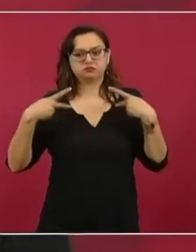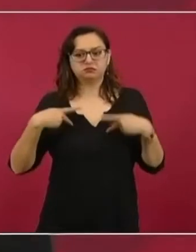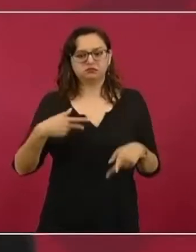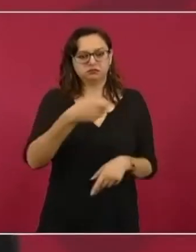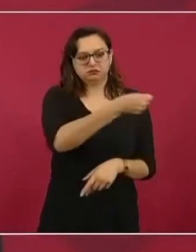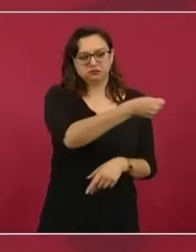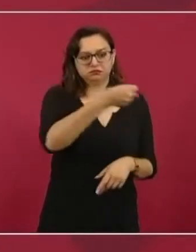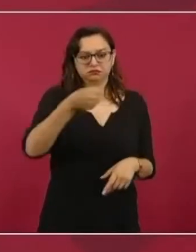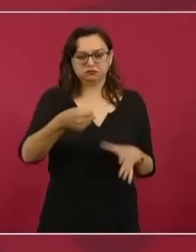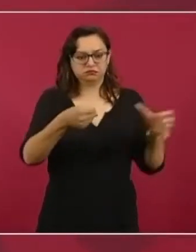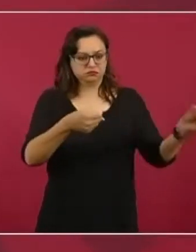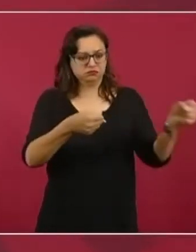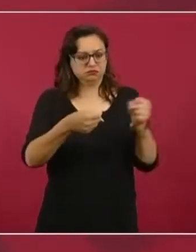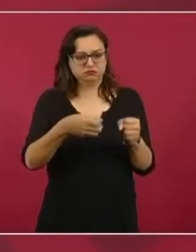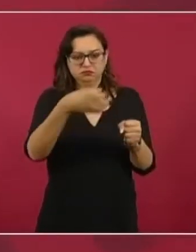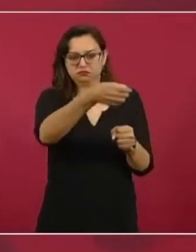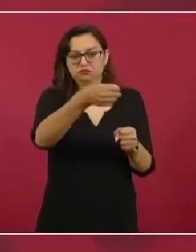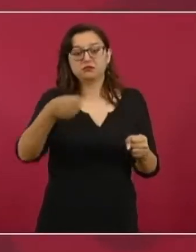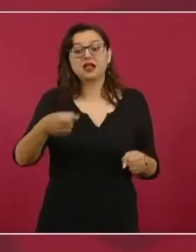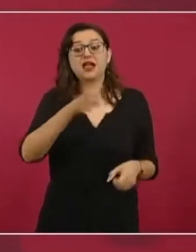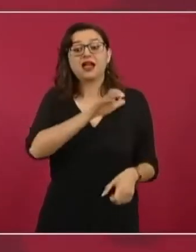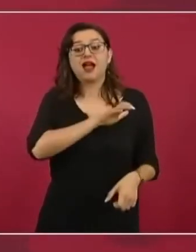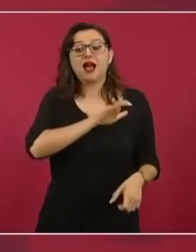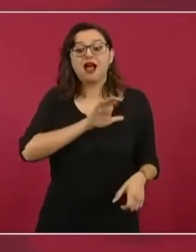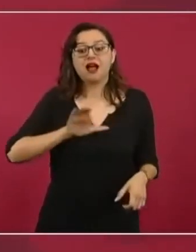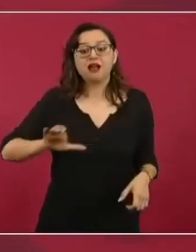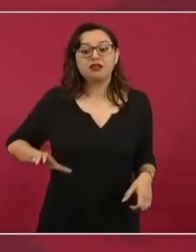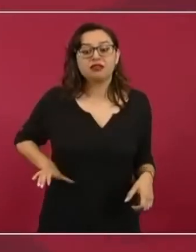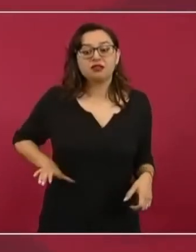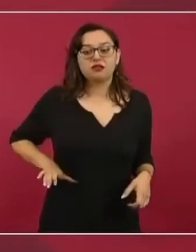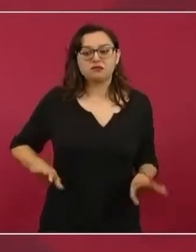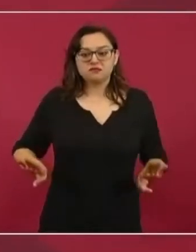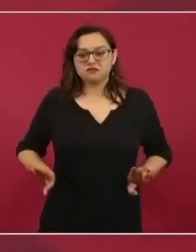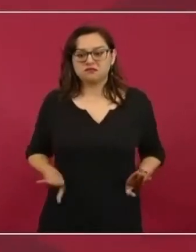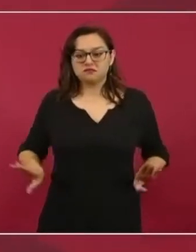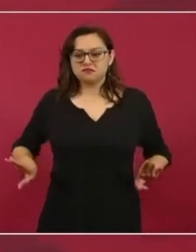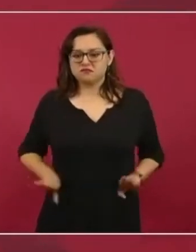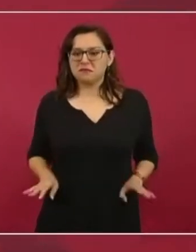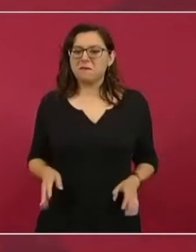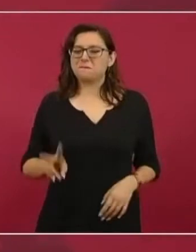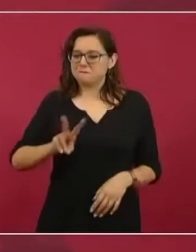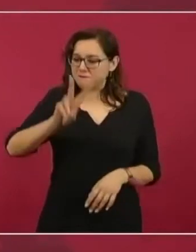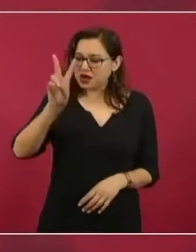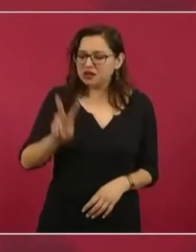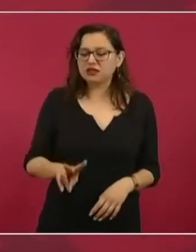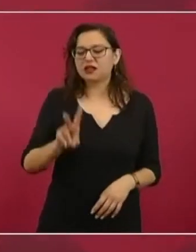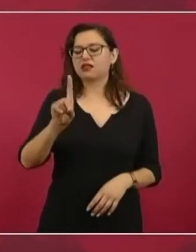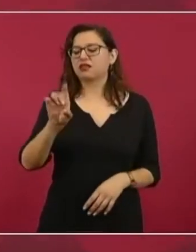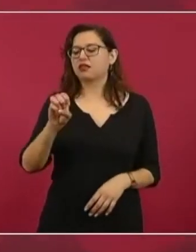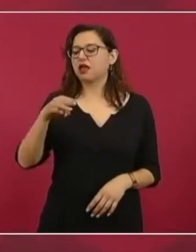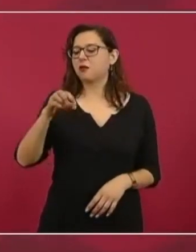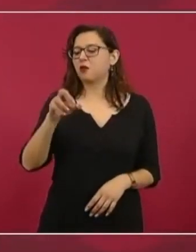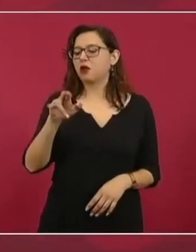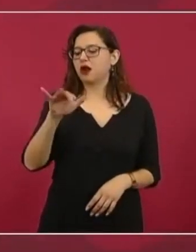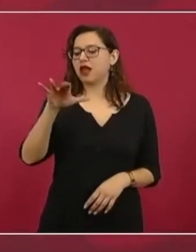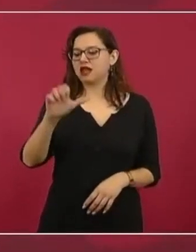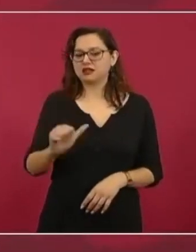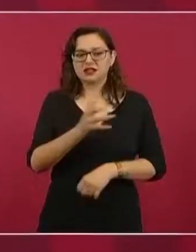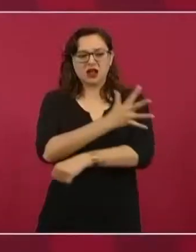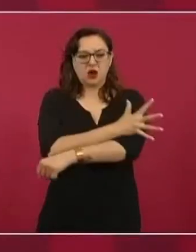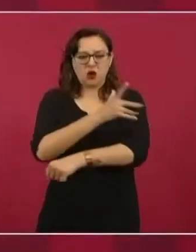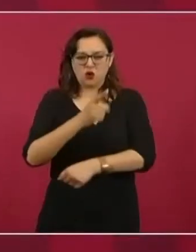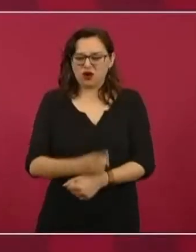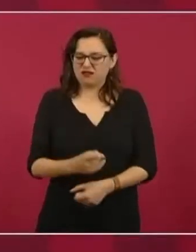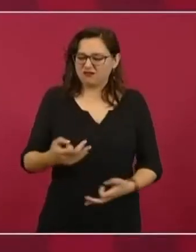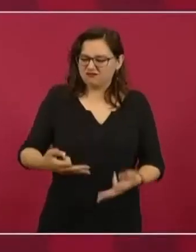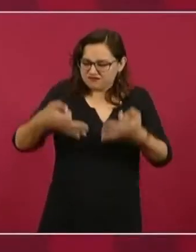con vocación democrática y de inobjetable honestidad, que los hay en el país,